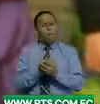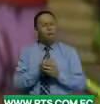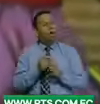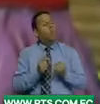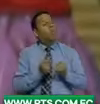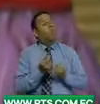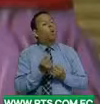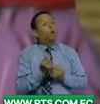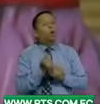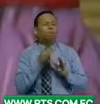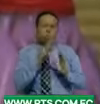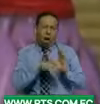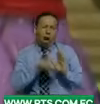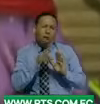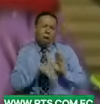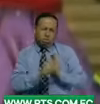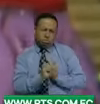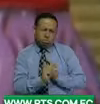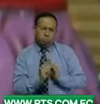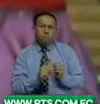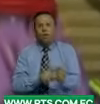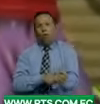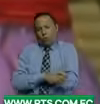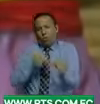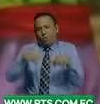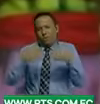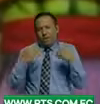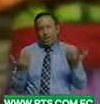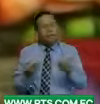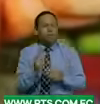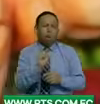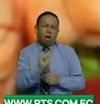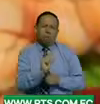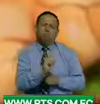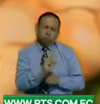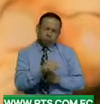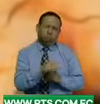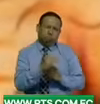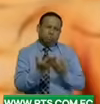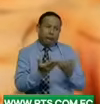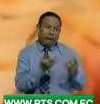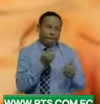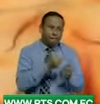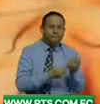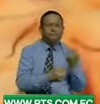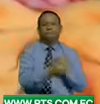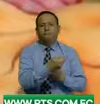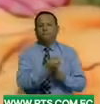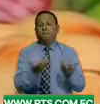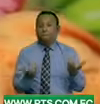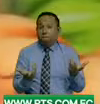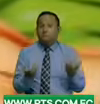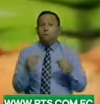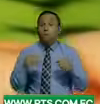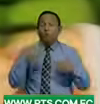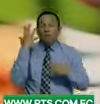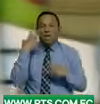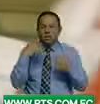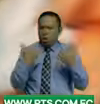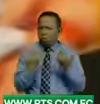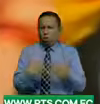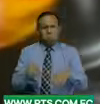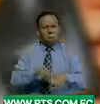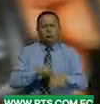todo y pidiendo rebajas, que es lo tradicional de los guayaquileños para estas fechas, sobre todo. Le mostramos